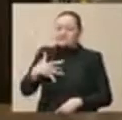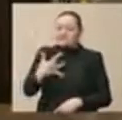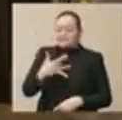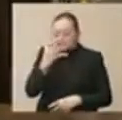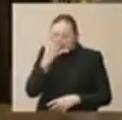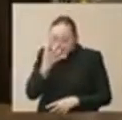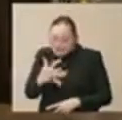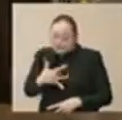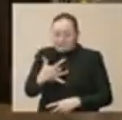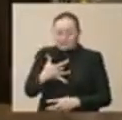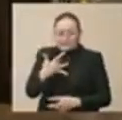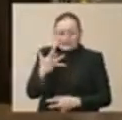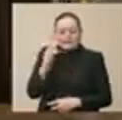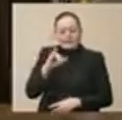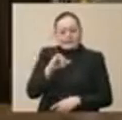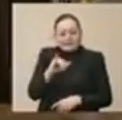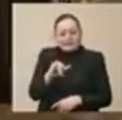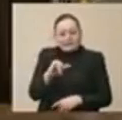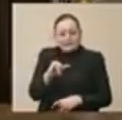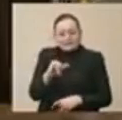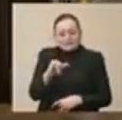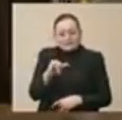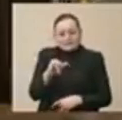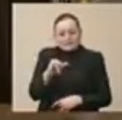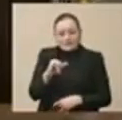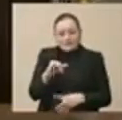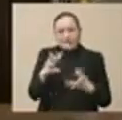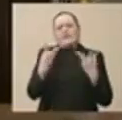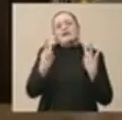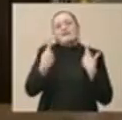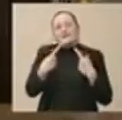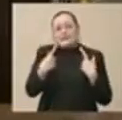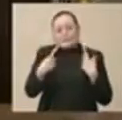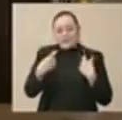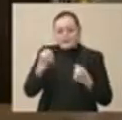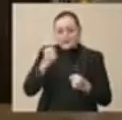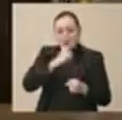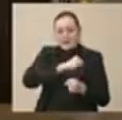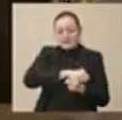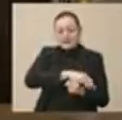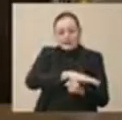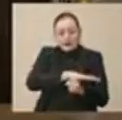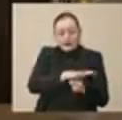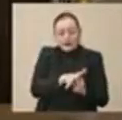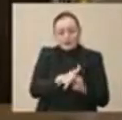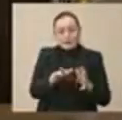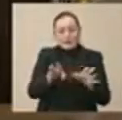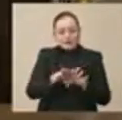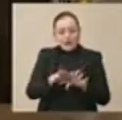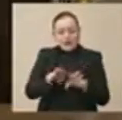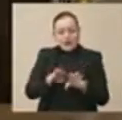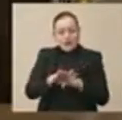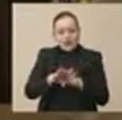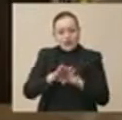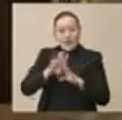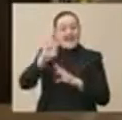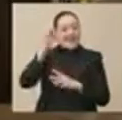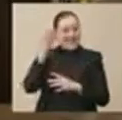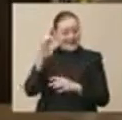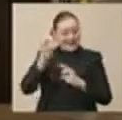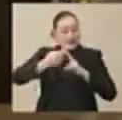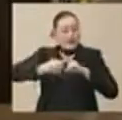a estas cifras habrá todavía que adicionar los contagios que se dieron en la primera semana del año